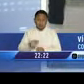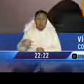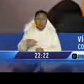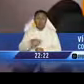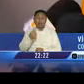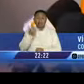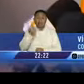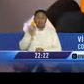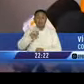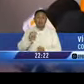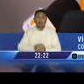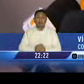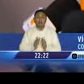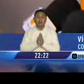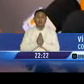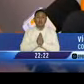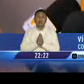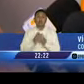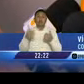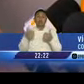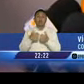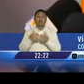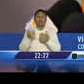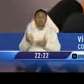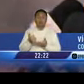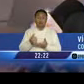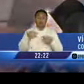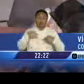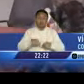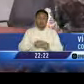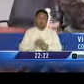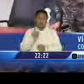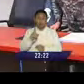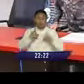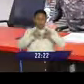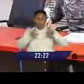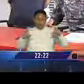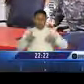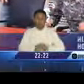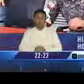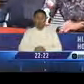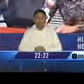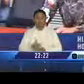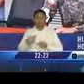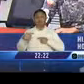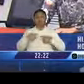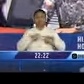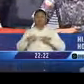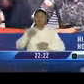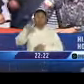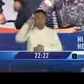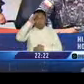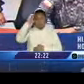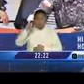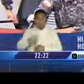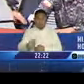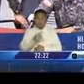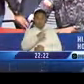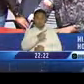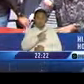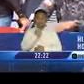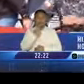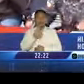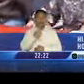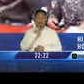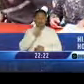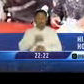fraccionado. Incluso se ha pedido máquinas que permiten hacer los escaneos de cada billete. El jefe de DINASED de la zona 8, Henry Herrera, además